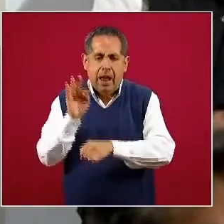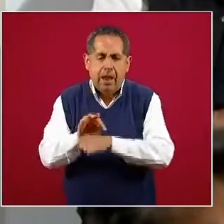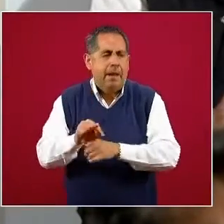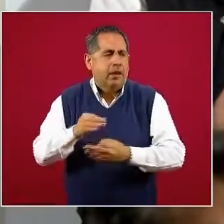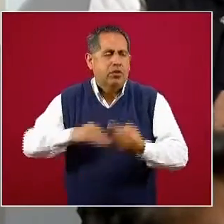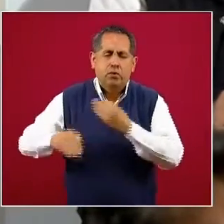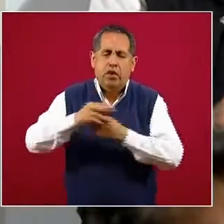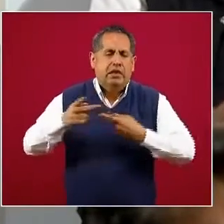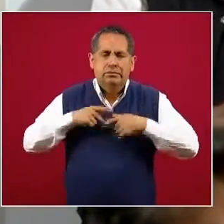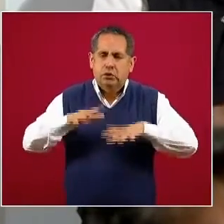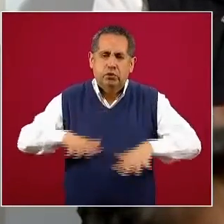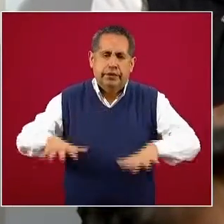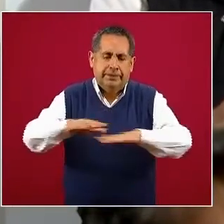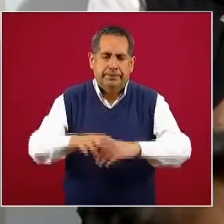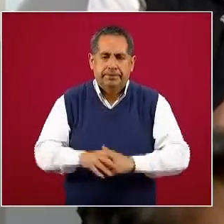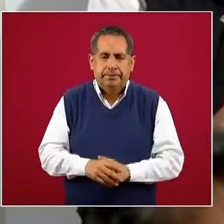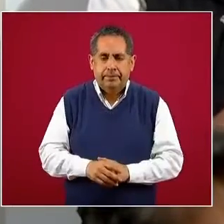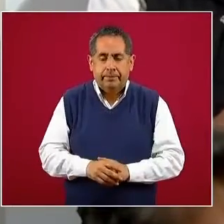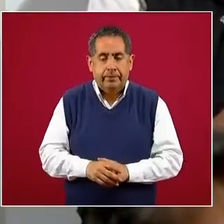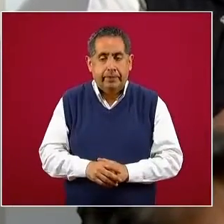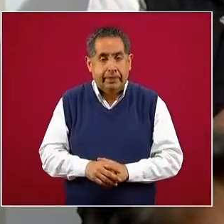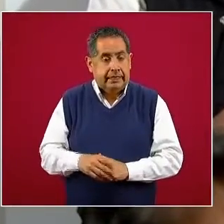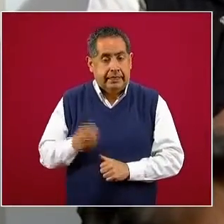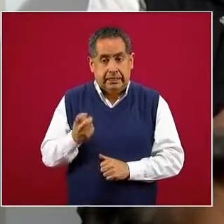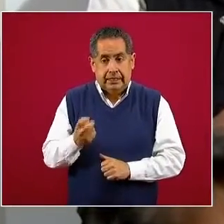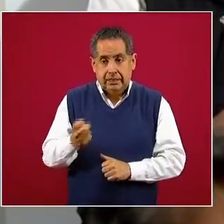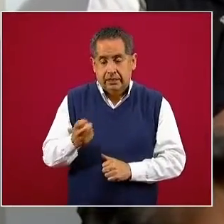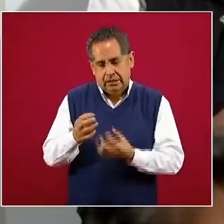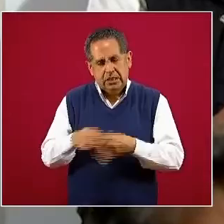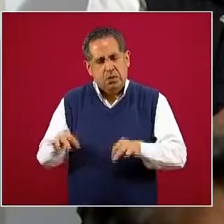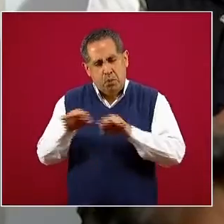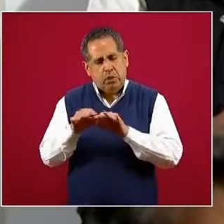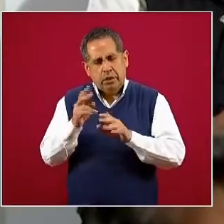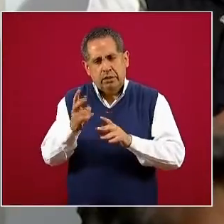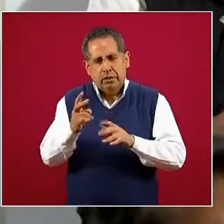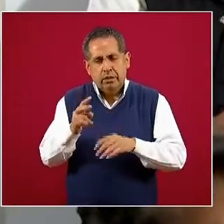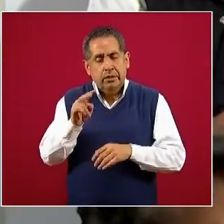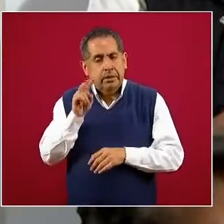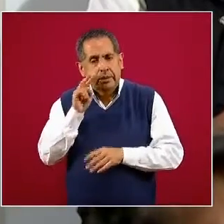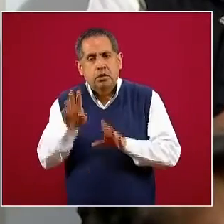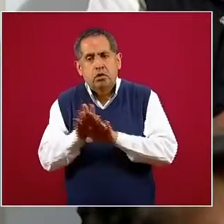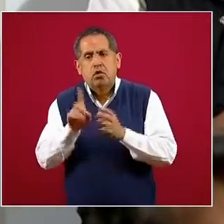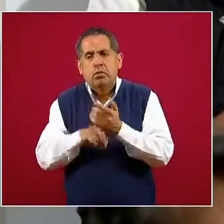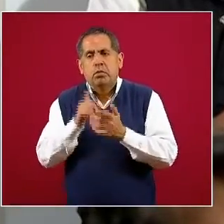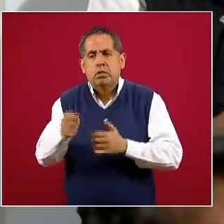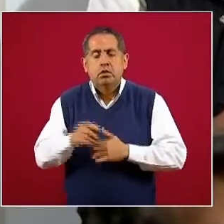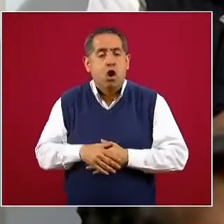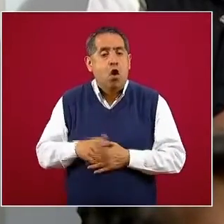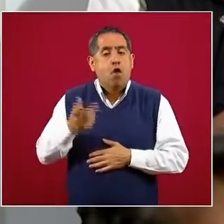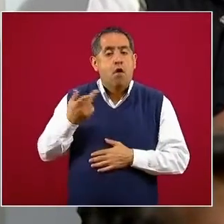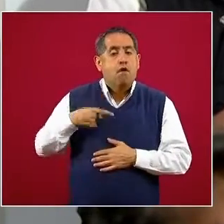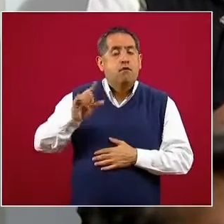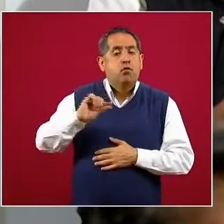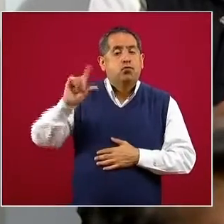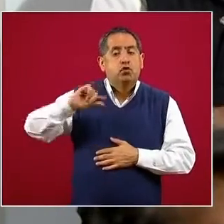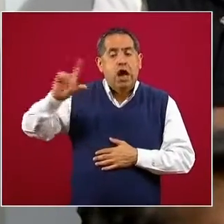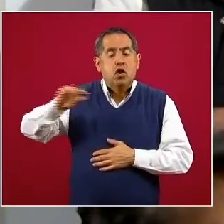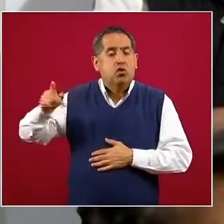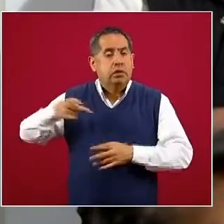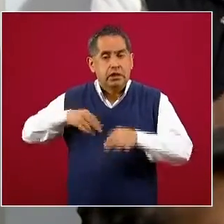a preguntas y respuestas. Sí, buenas noches, gobernador, secretario López-Gatell, maestro